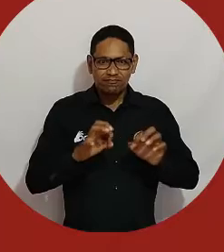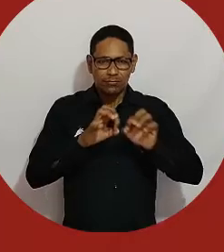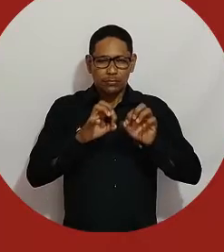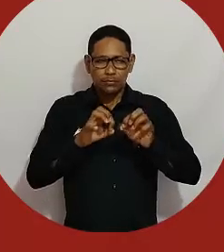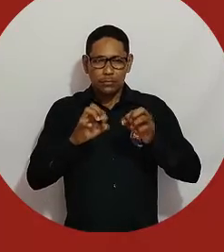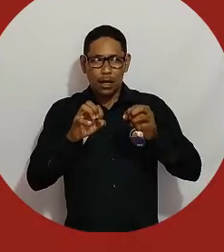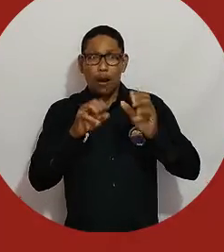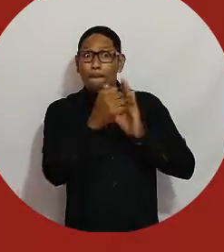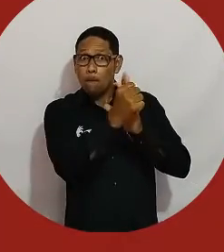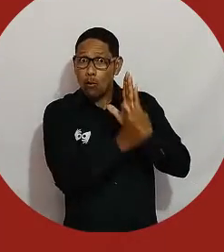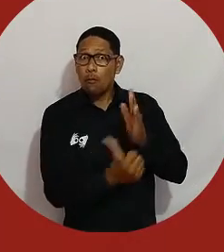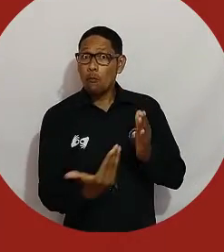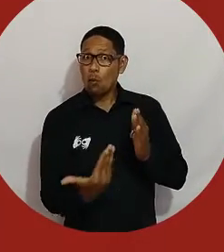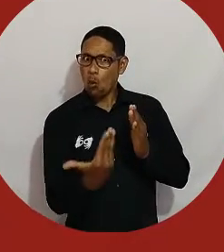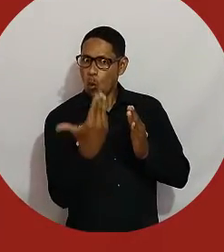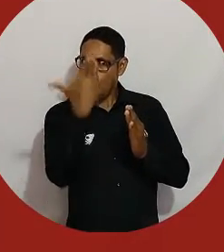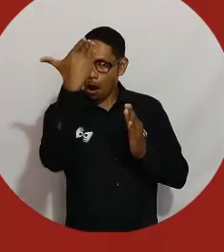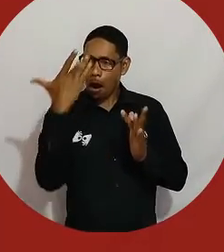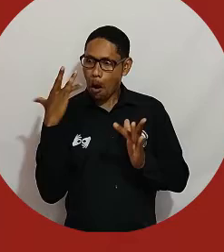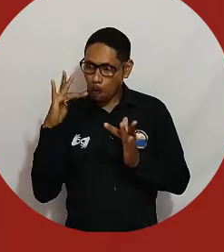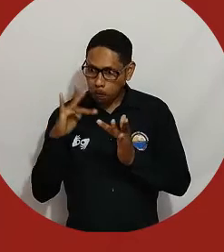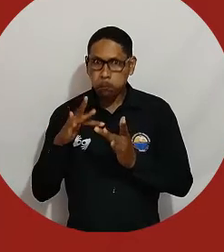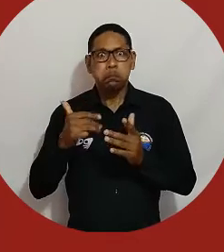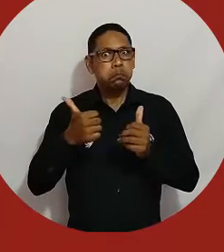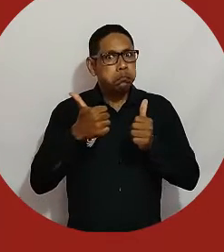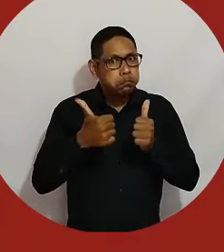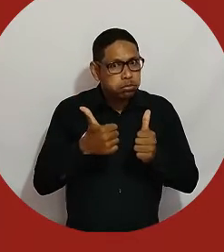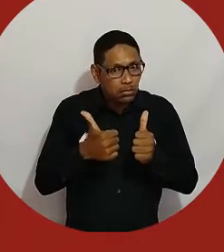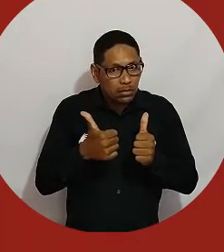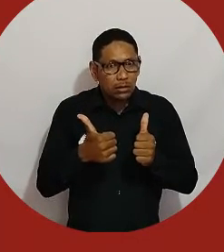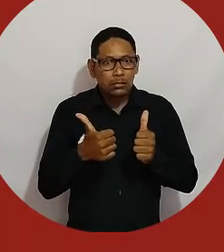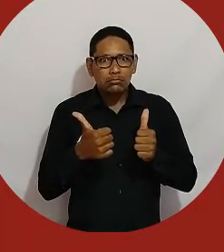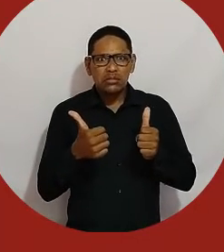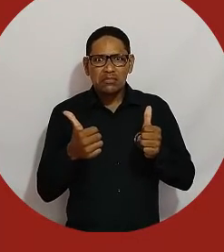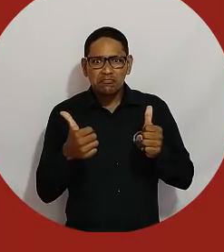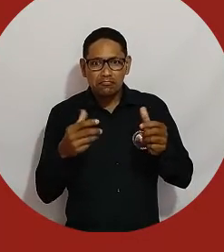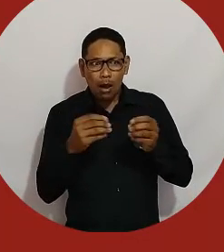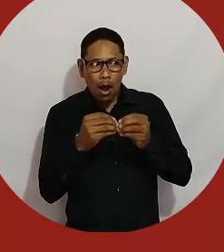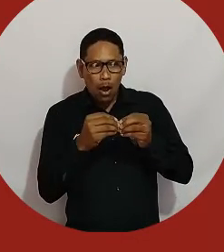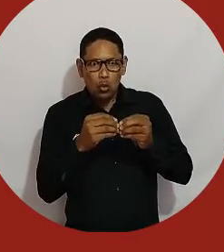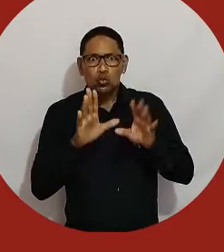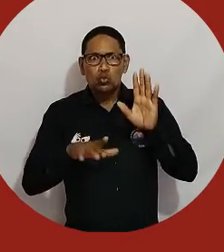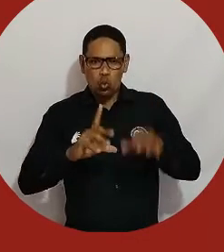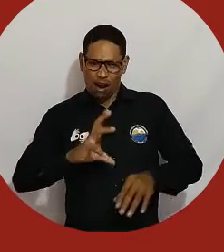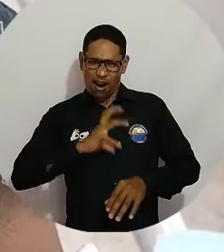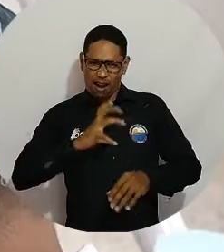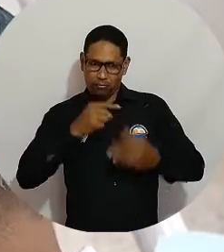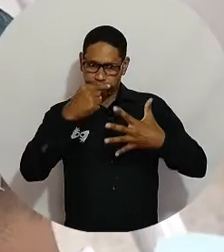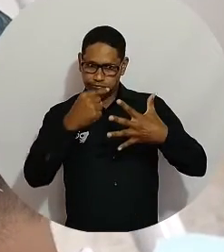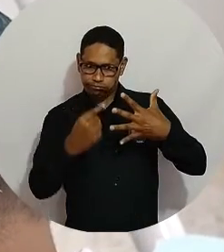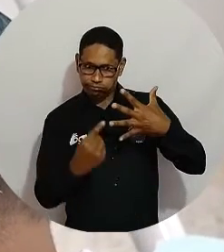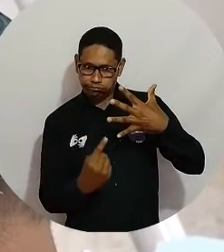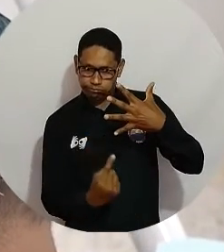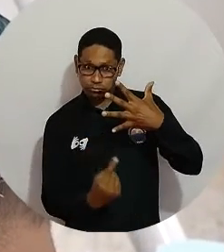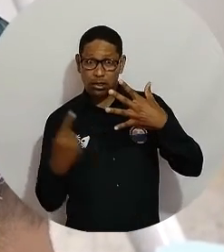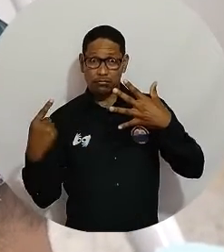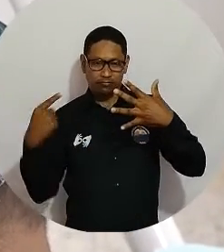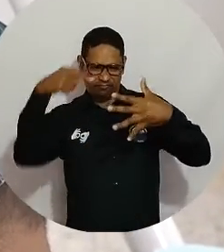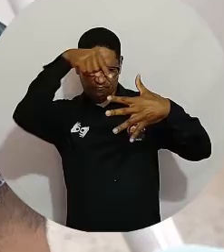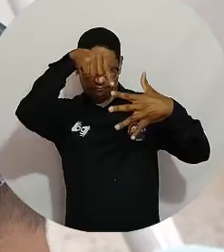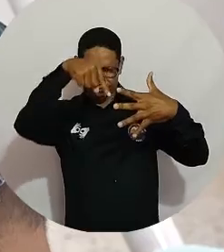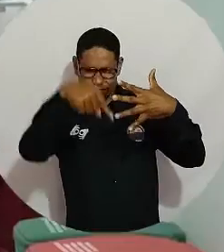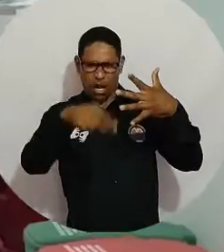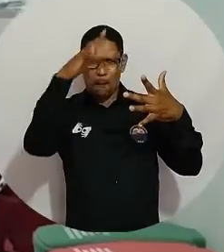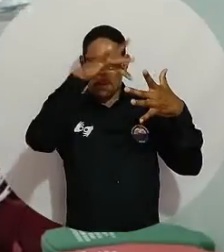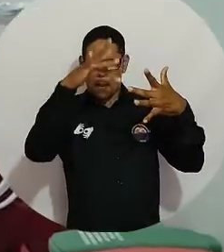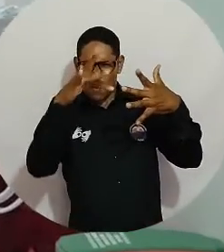programa tiene todas las condiciones para ser muy bien sucedido, porque tiene una característica muy interesante, que es un programa